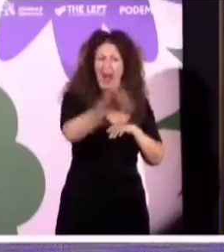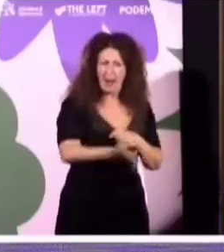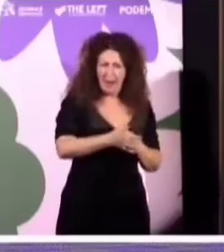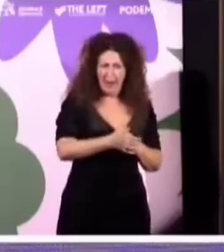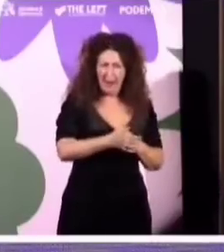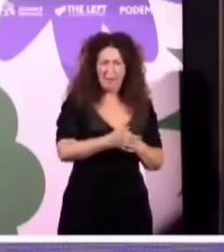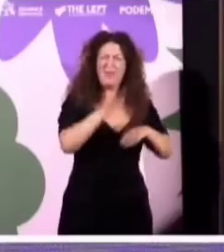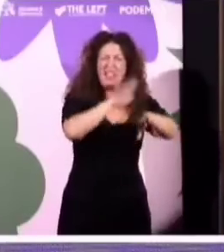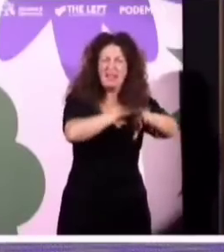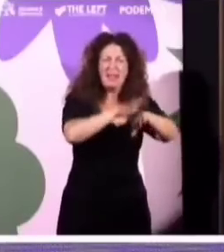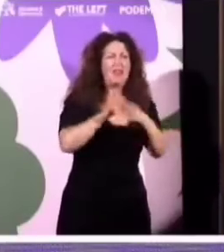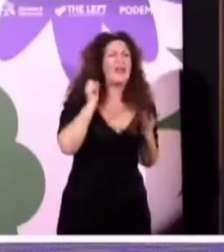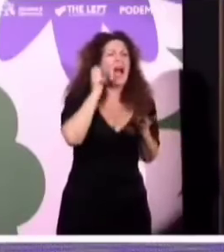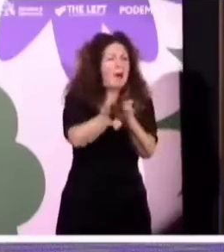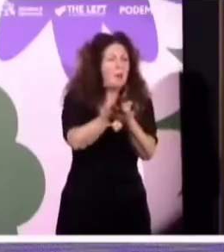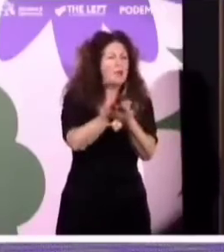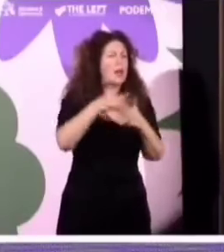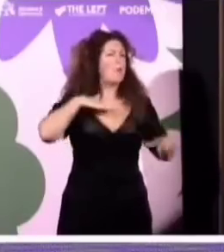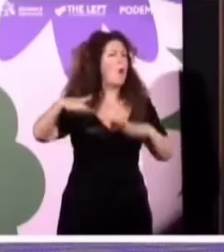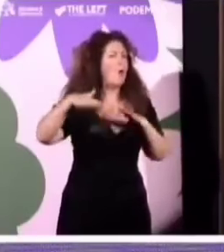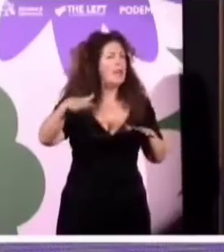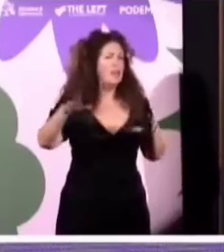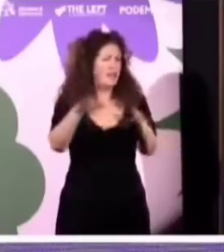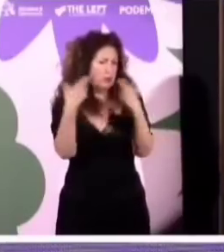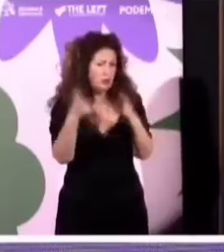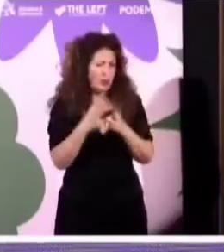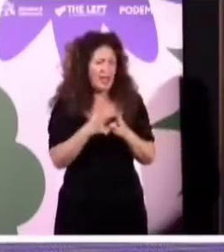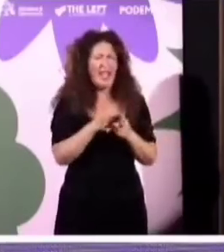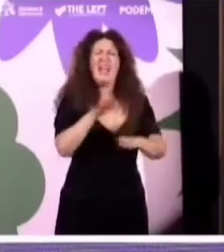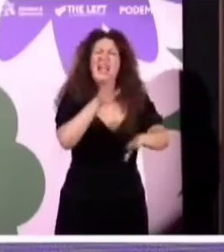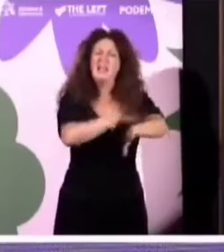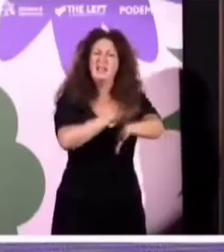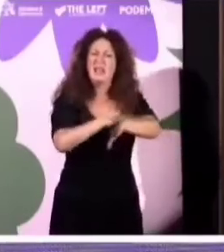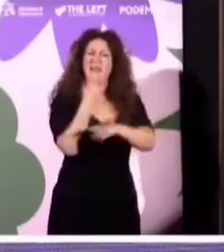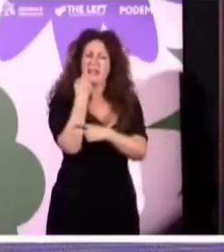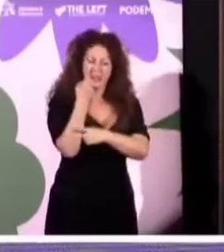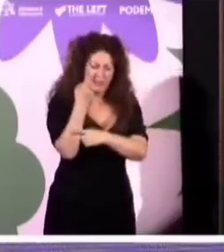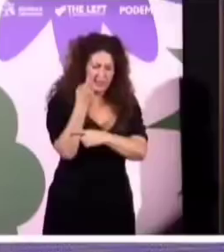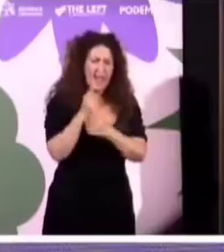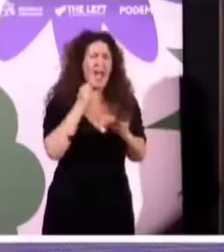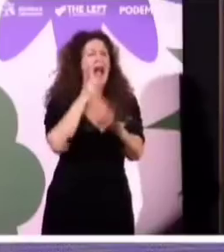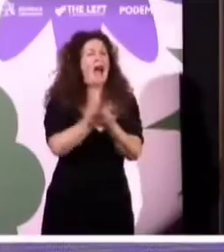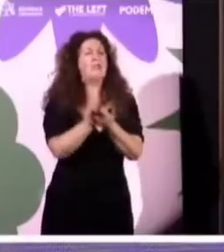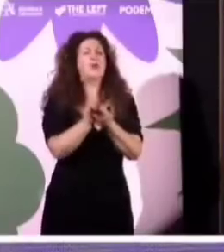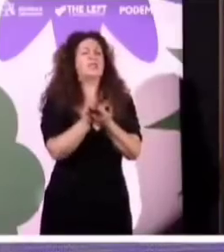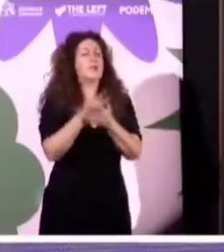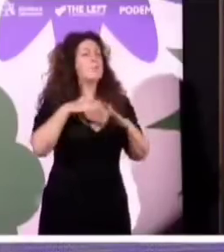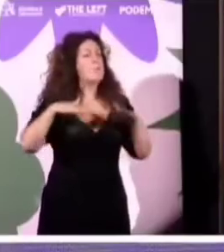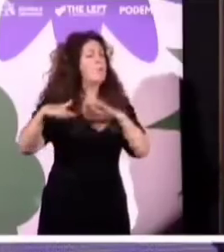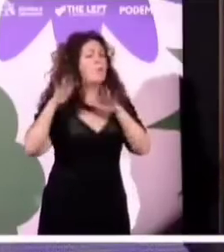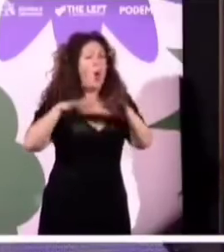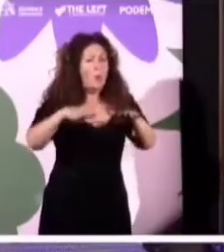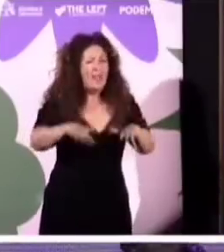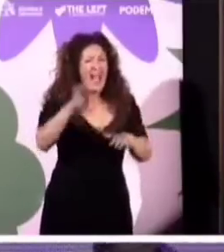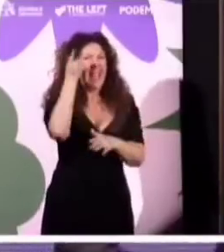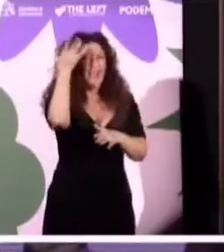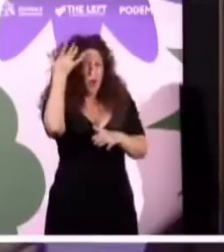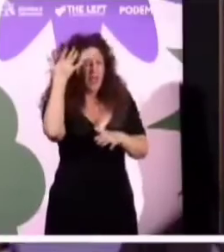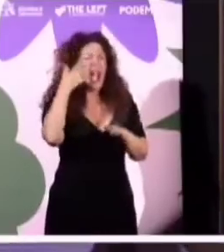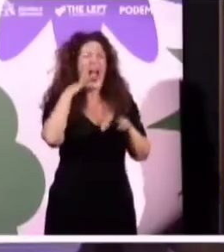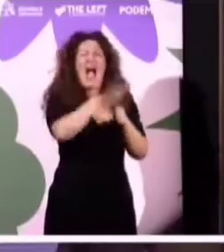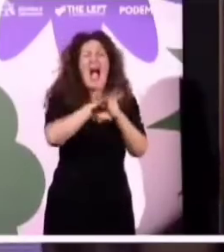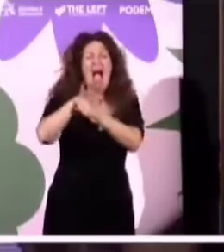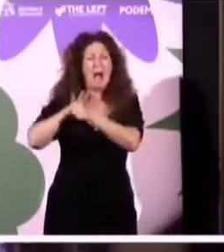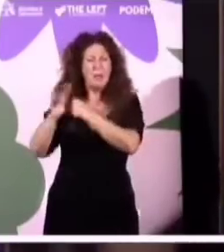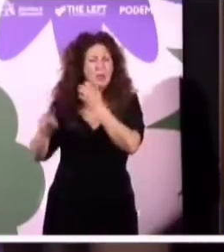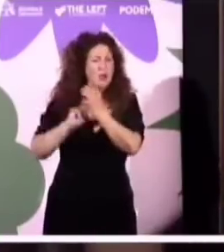una izquierda que apueste por la movilización social. Necesitamos una izquierda que apueste por una movilización ideológica en todos los